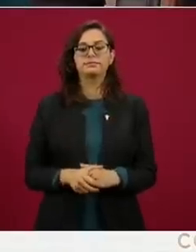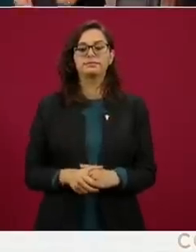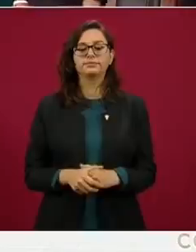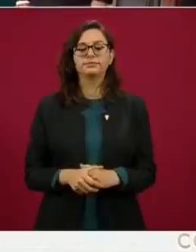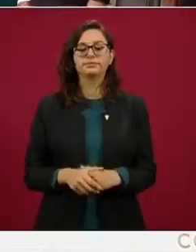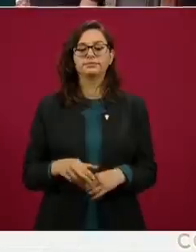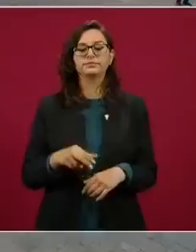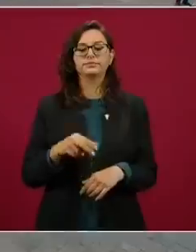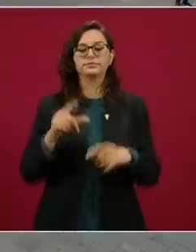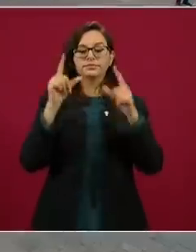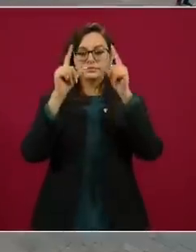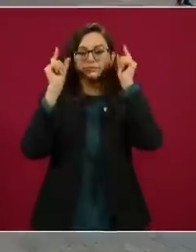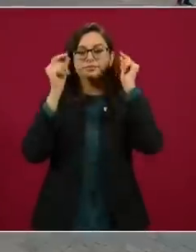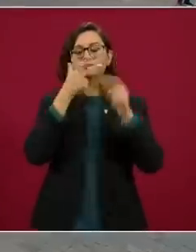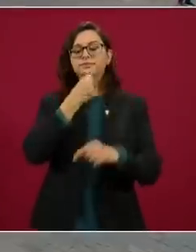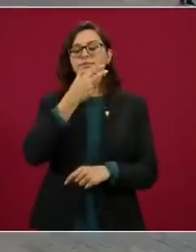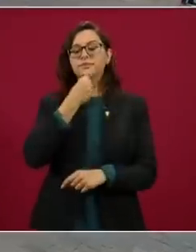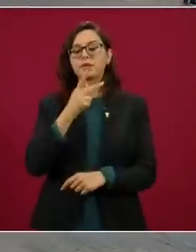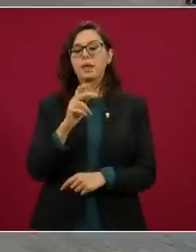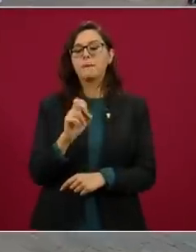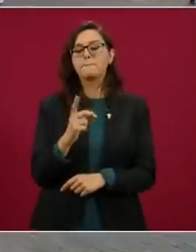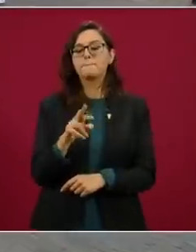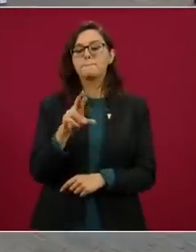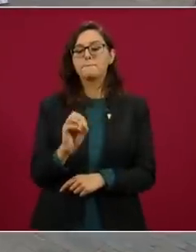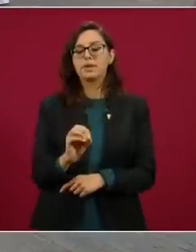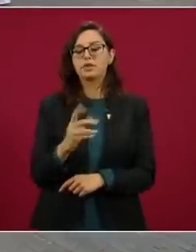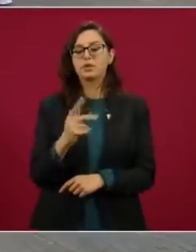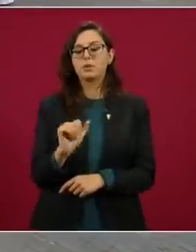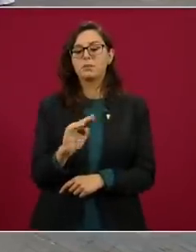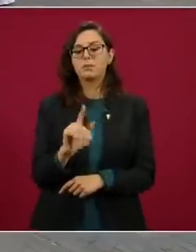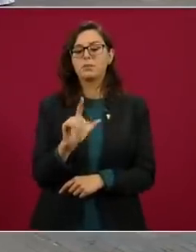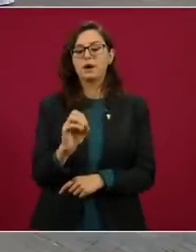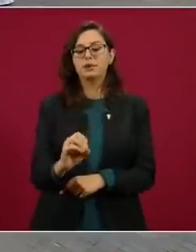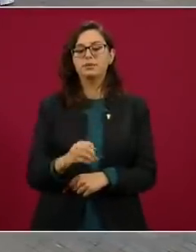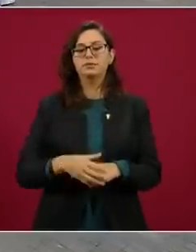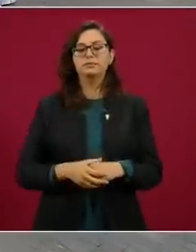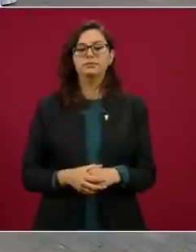enfermero pedro pablo bohorques co